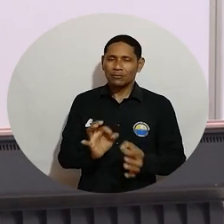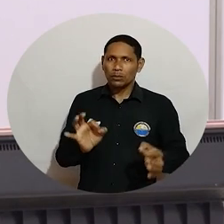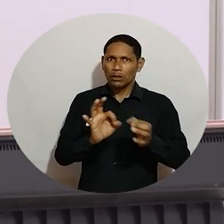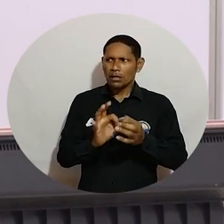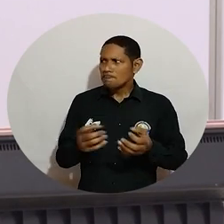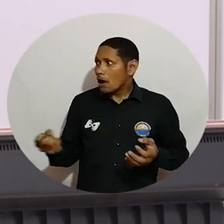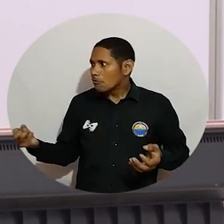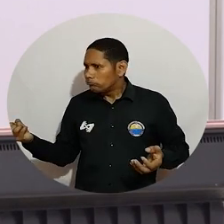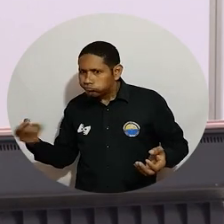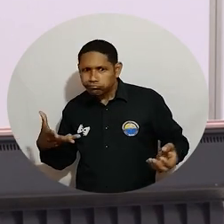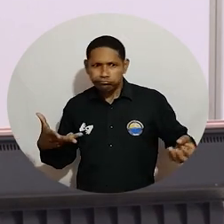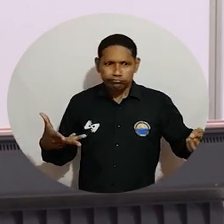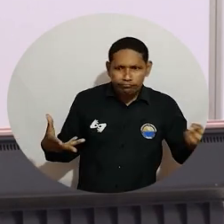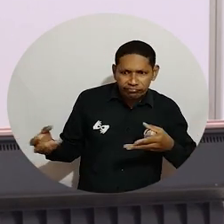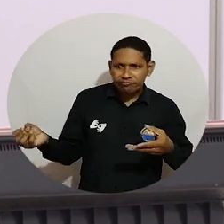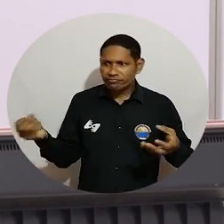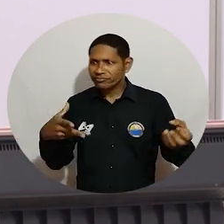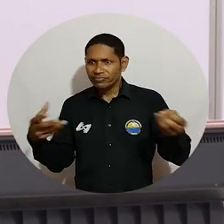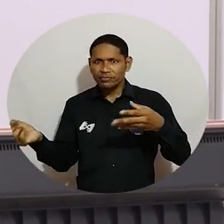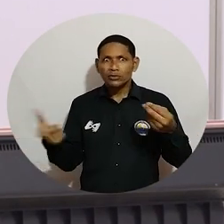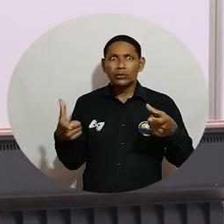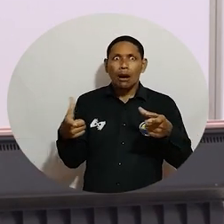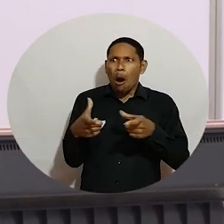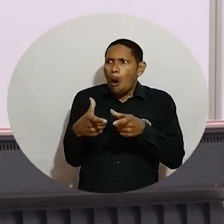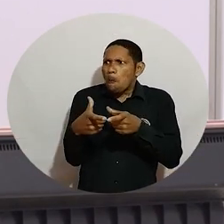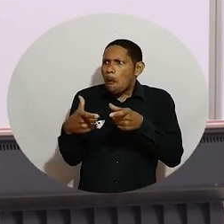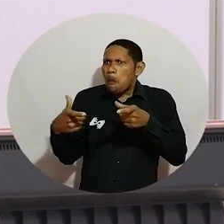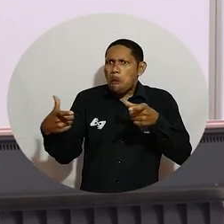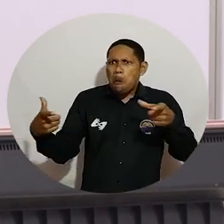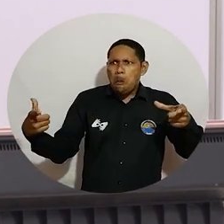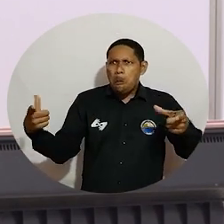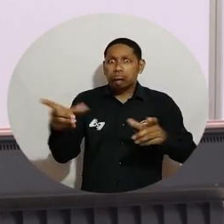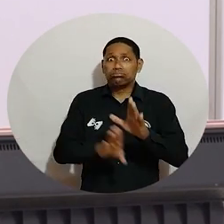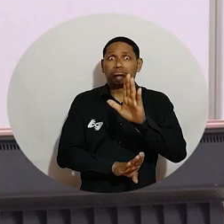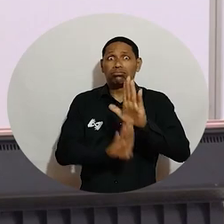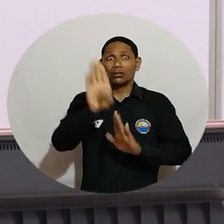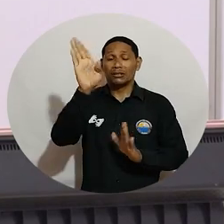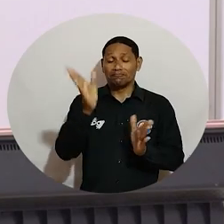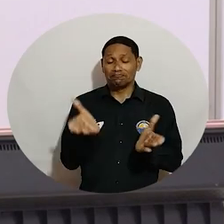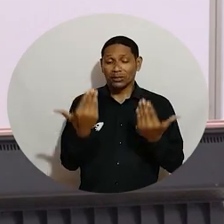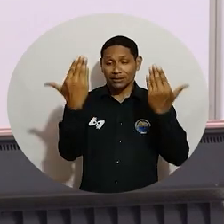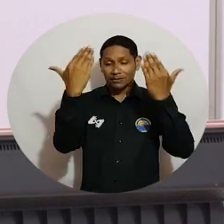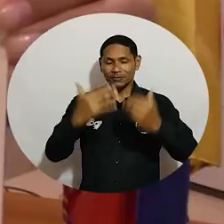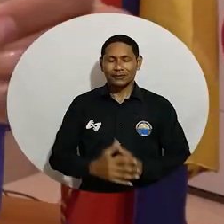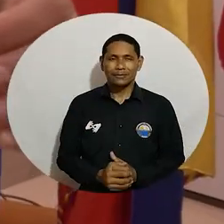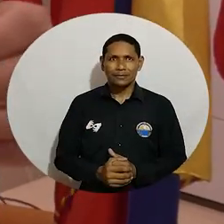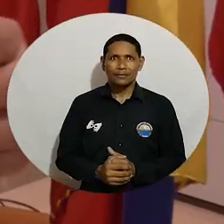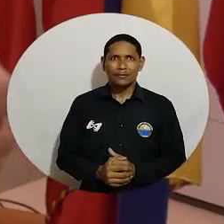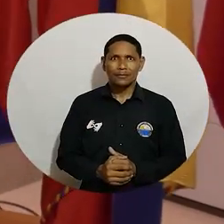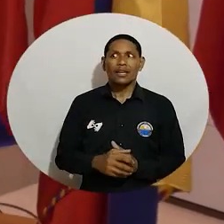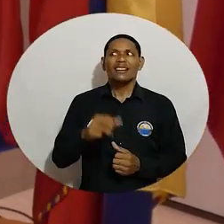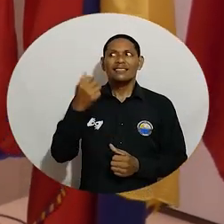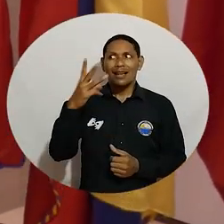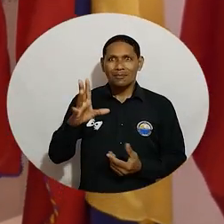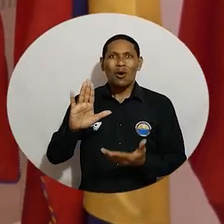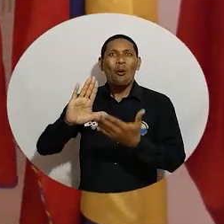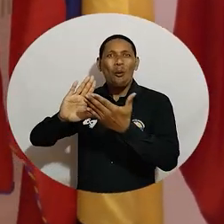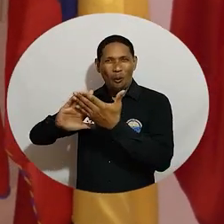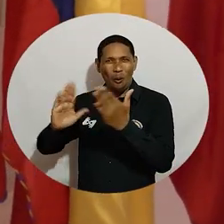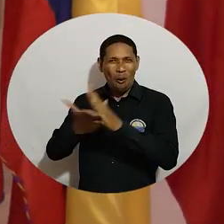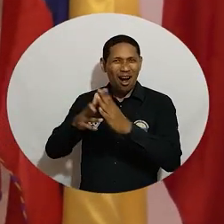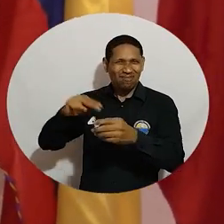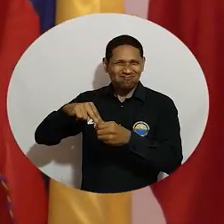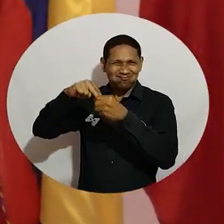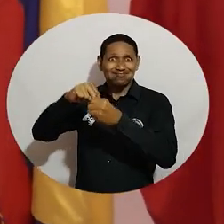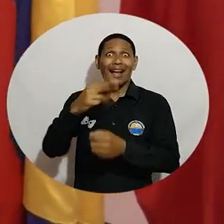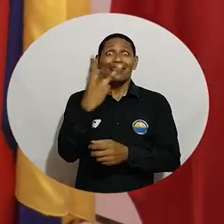mensaje más importante es ese. Cuando sumamos y juntamos voluntades, lo que hacemos es multiplicar beneficios. Este incentivo se convierte en el